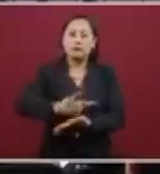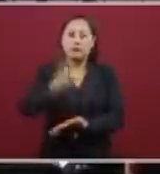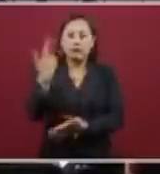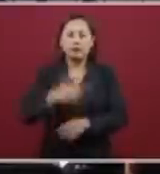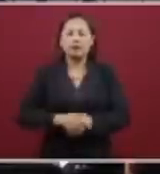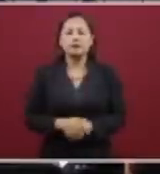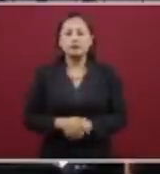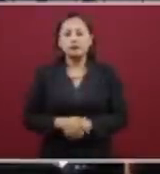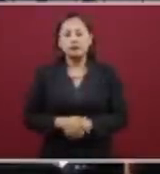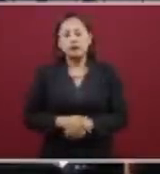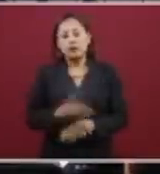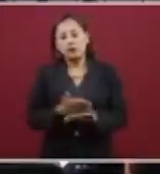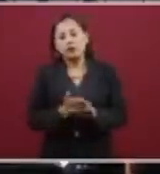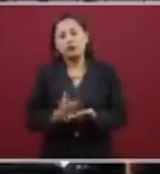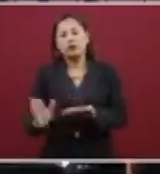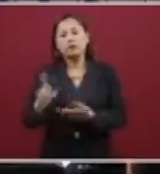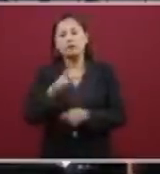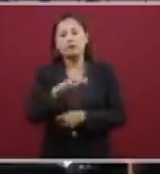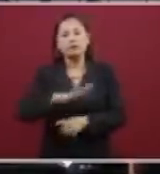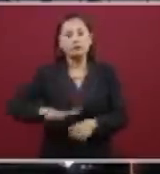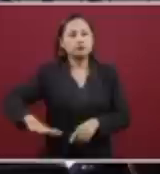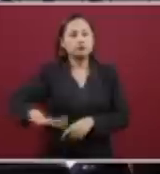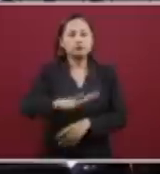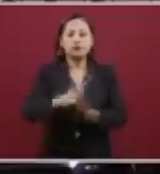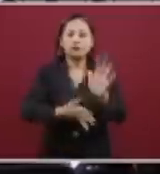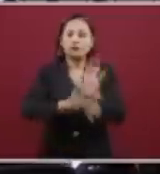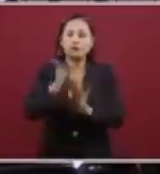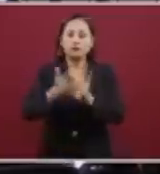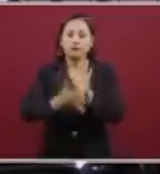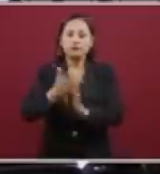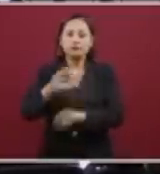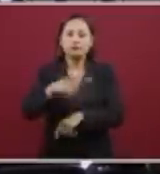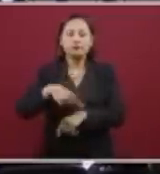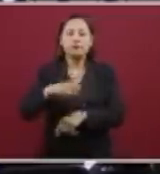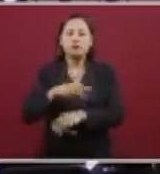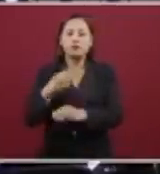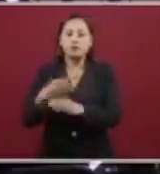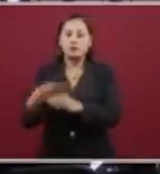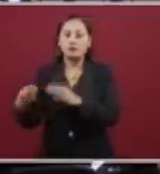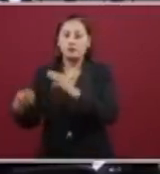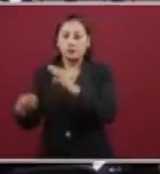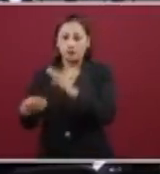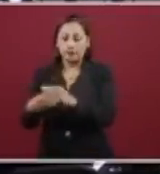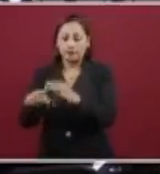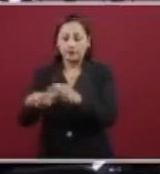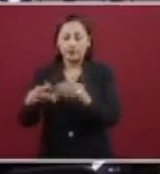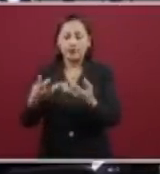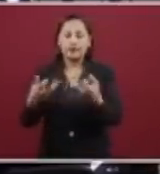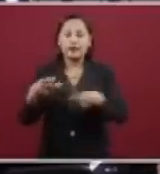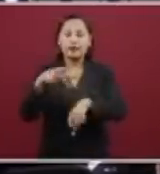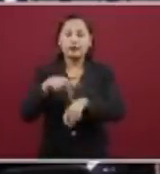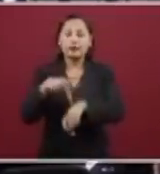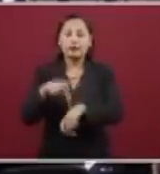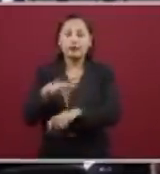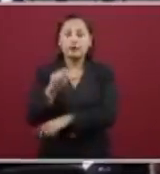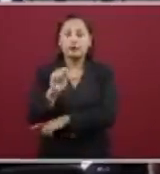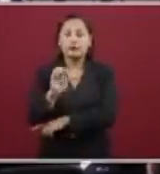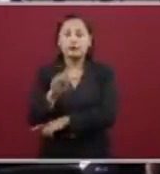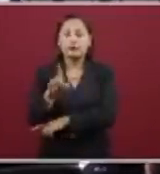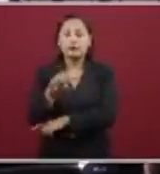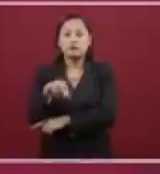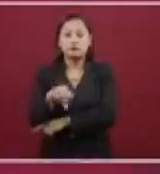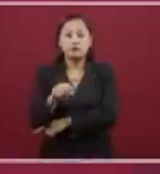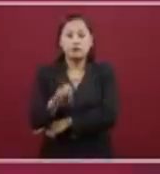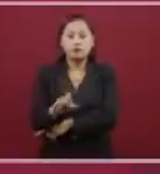y relleno del polígono se proyectó abastecer el material pétreo tezontle y basalto de 16 minas